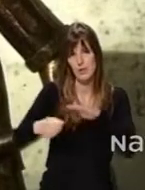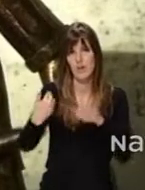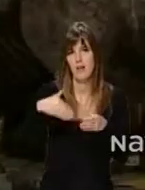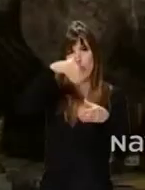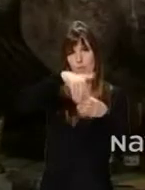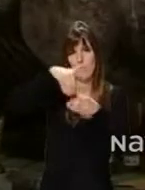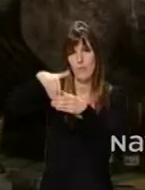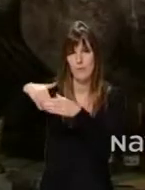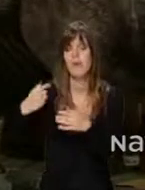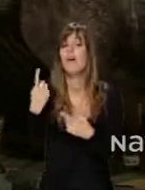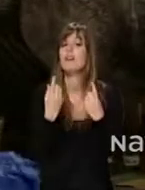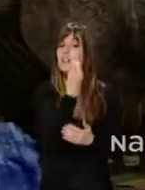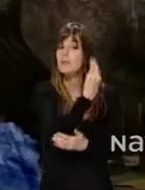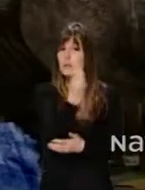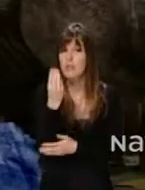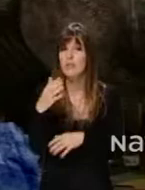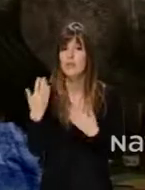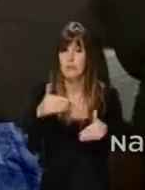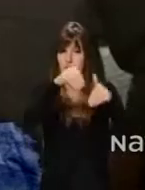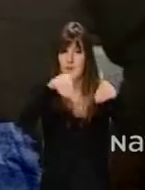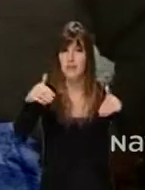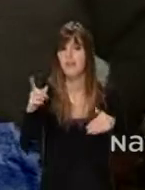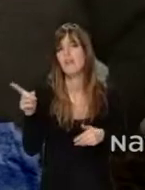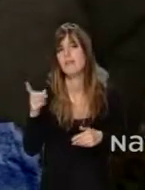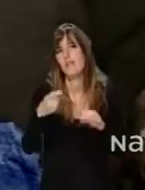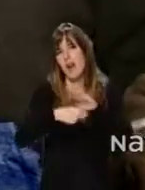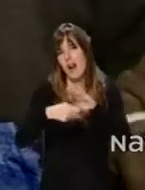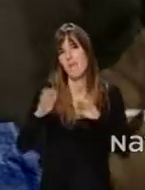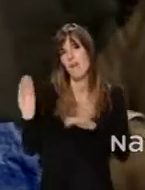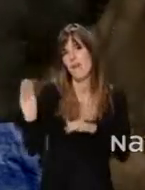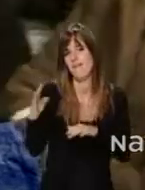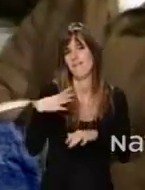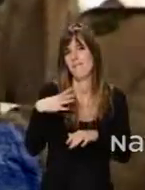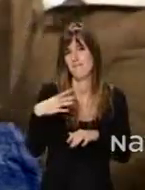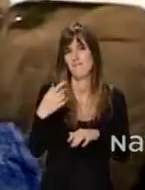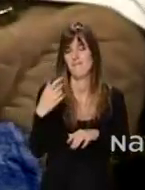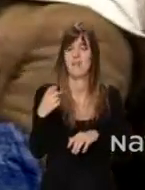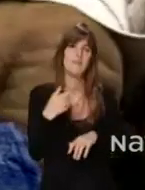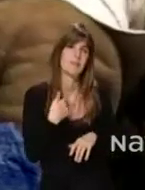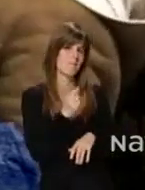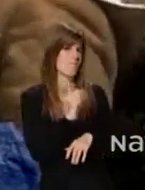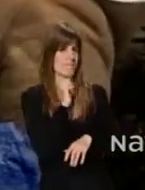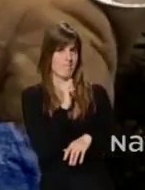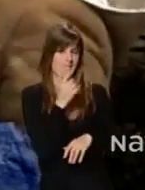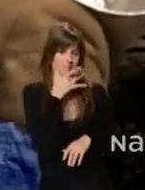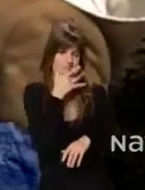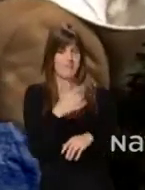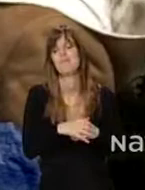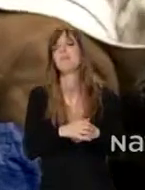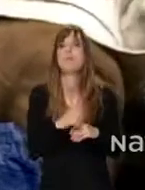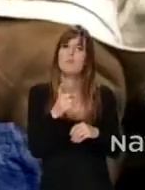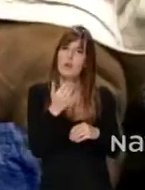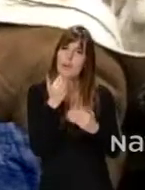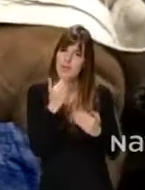para exponer más, pero no... No ha querido. Yo no he querido. ¿No? No. Pues muchas gracias, por lo menos, Simón,